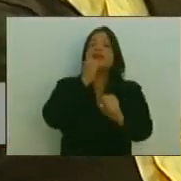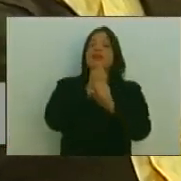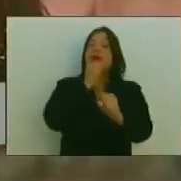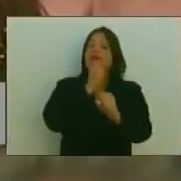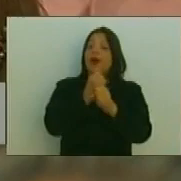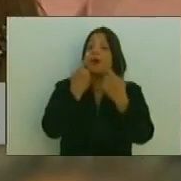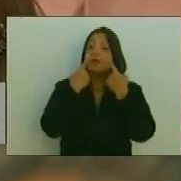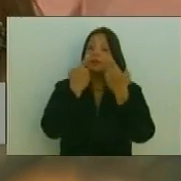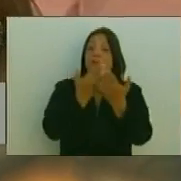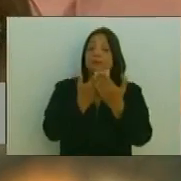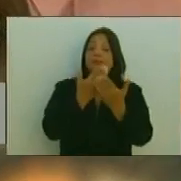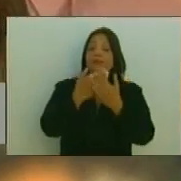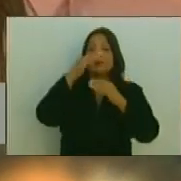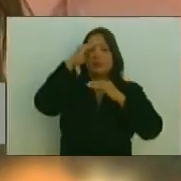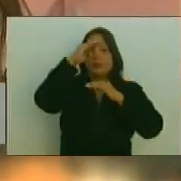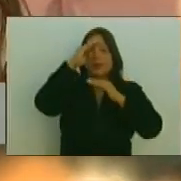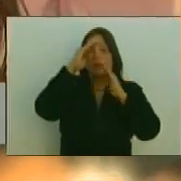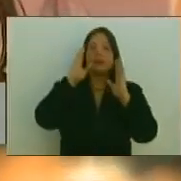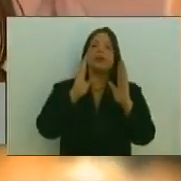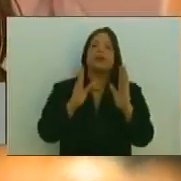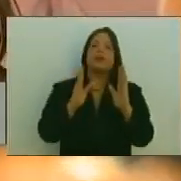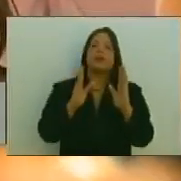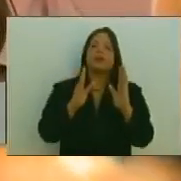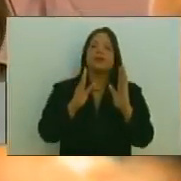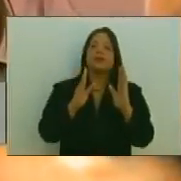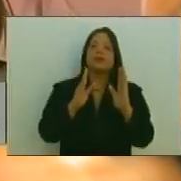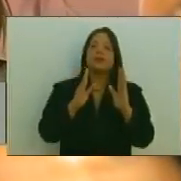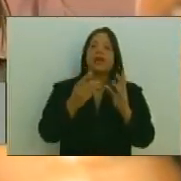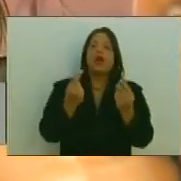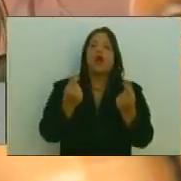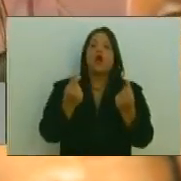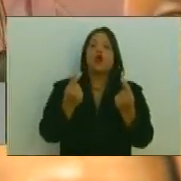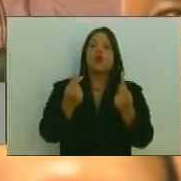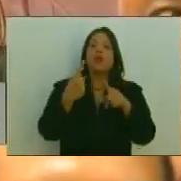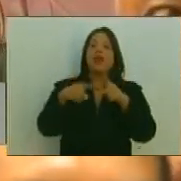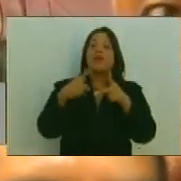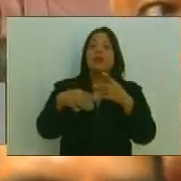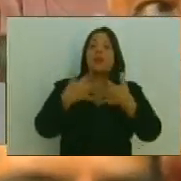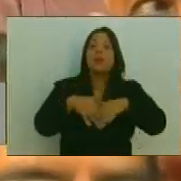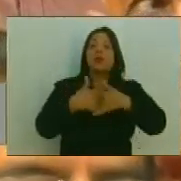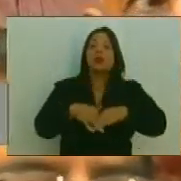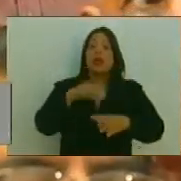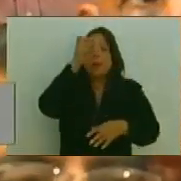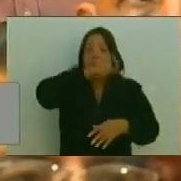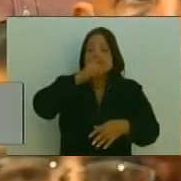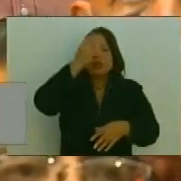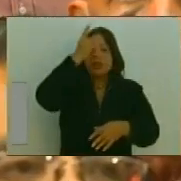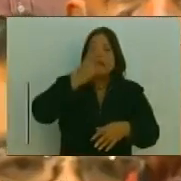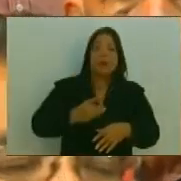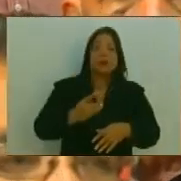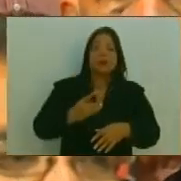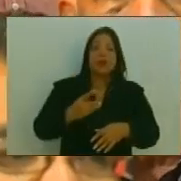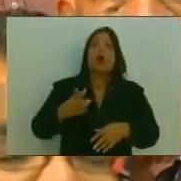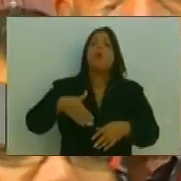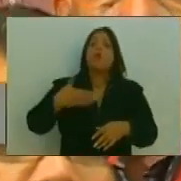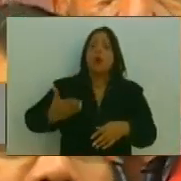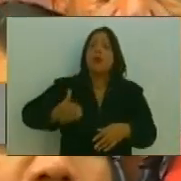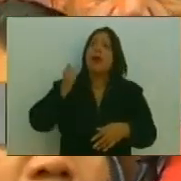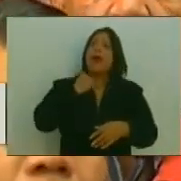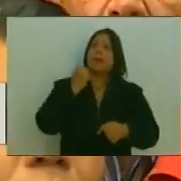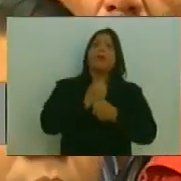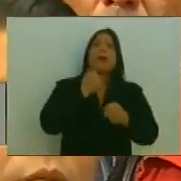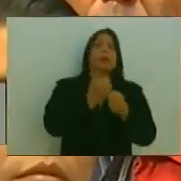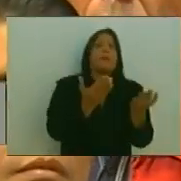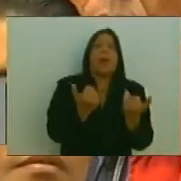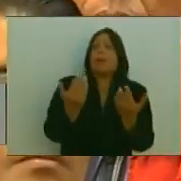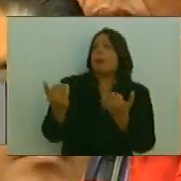y el proceso social del trabajo y la economía diversa y productiva. Las personas con discapacidad, no solo estamos exigiendo trabajo en las